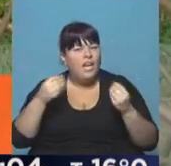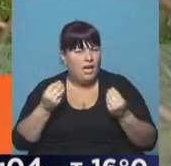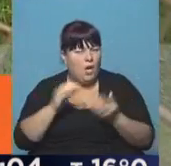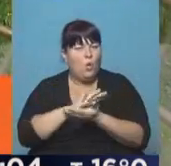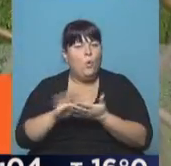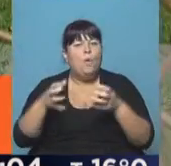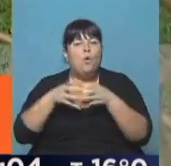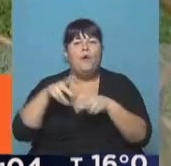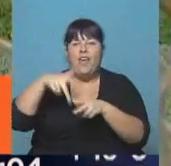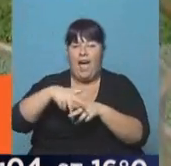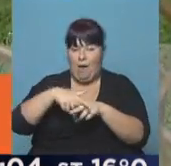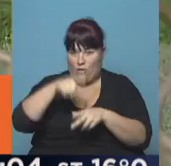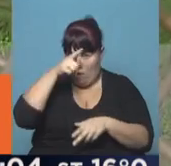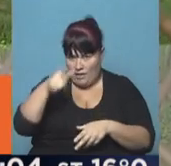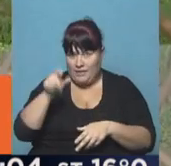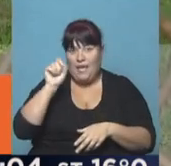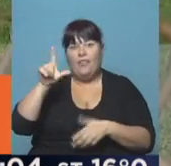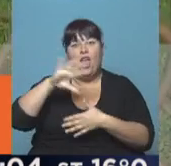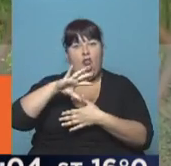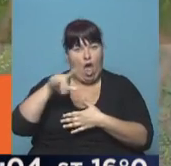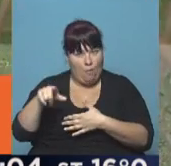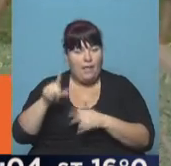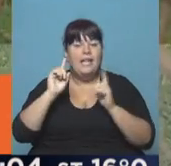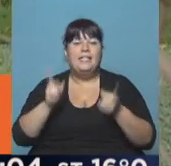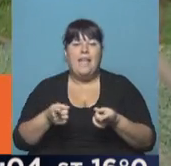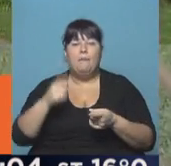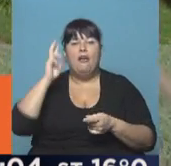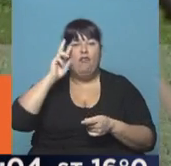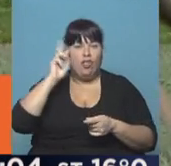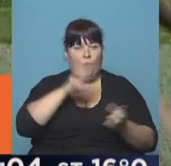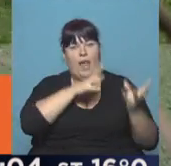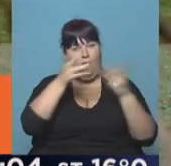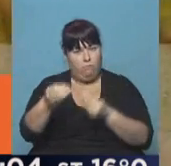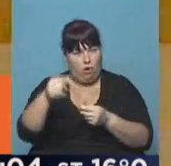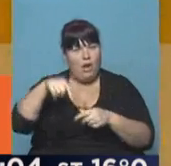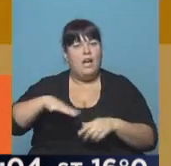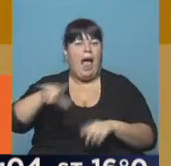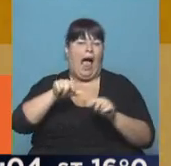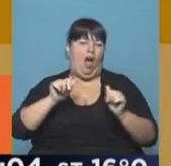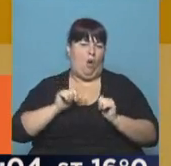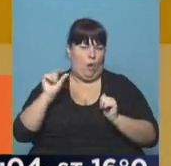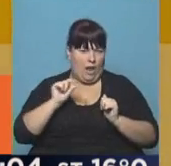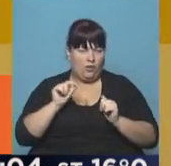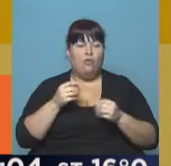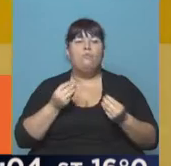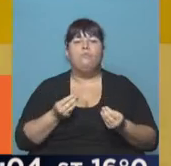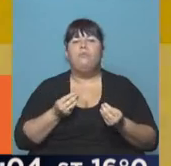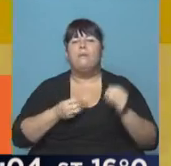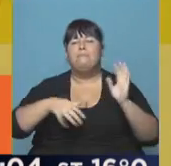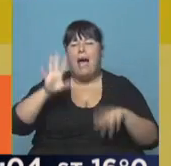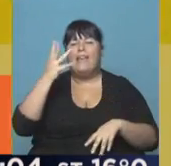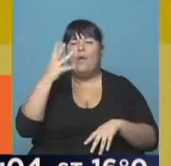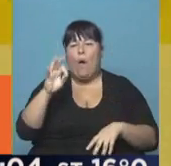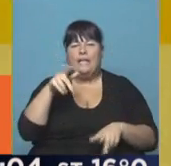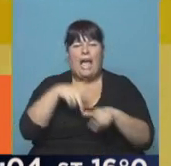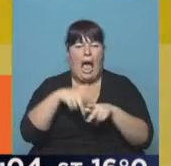la División de Caballería de Lomas de Zamora y también de Florencio Varela, que están aquí en un receso en este momento porque son más de